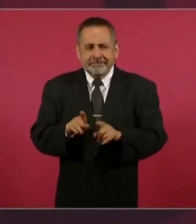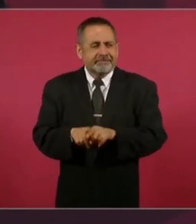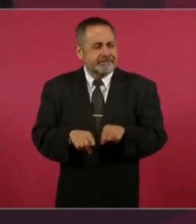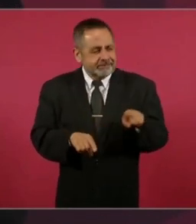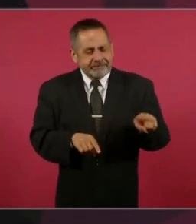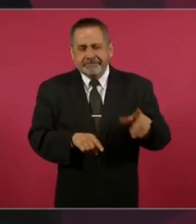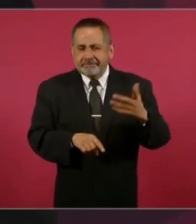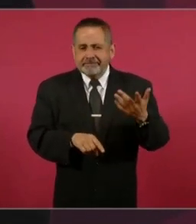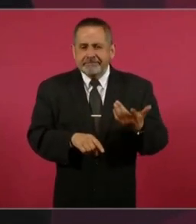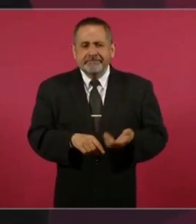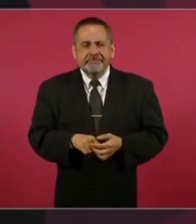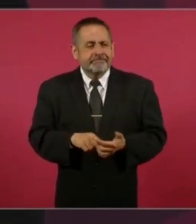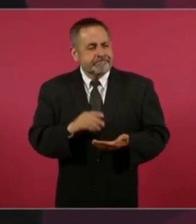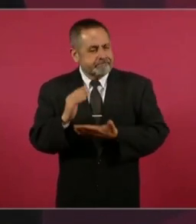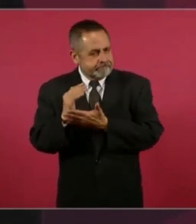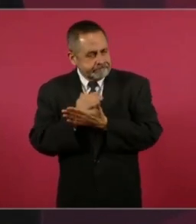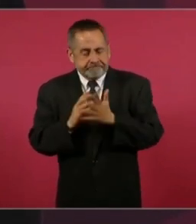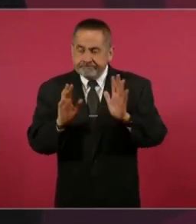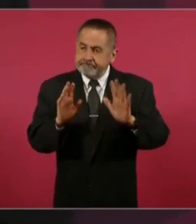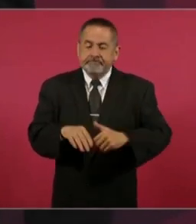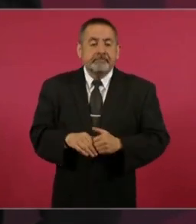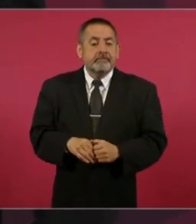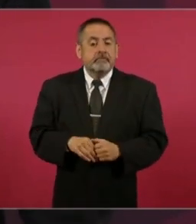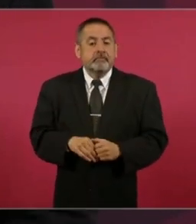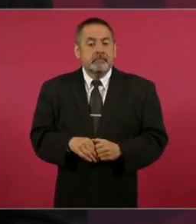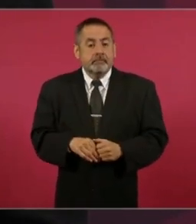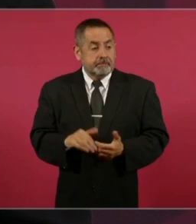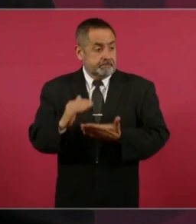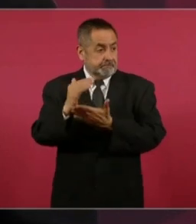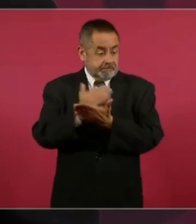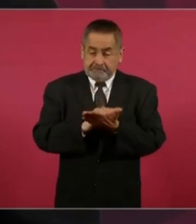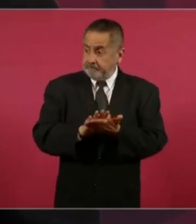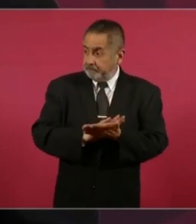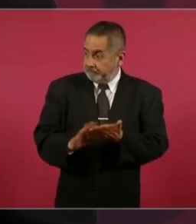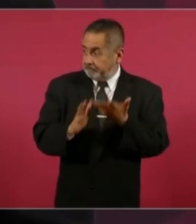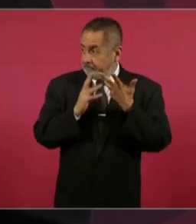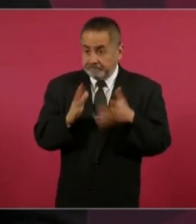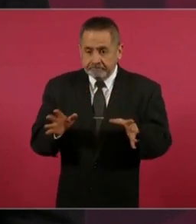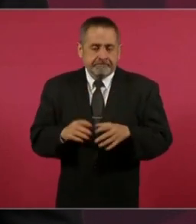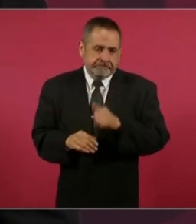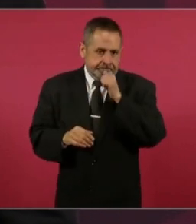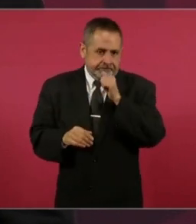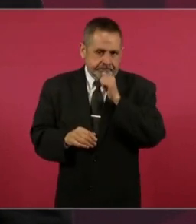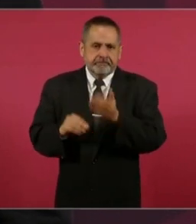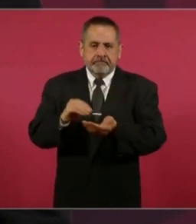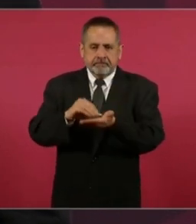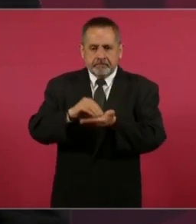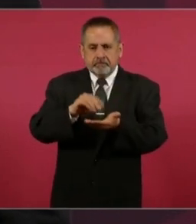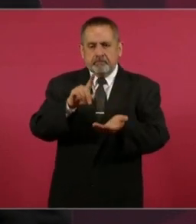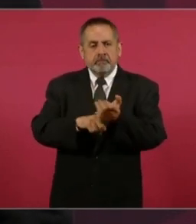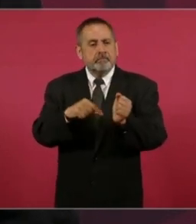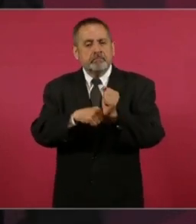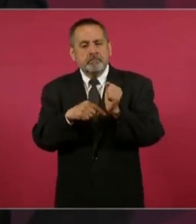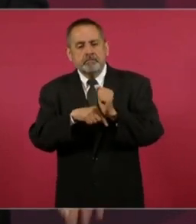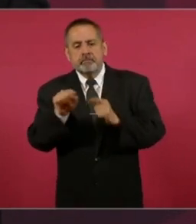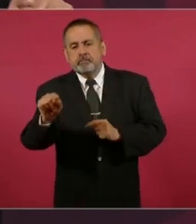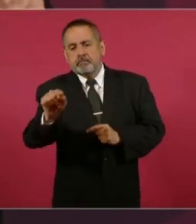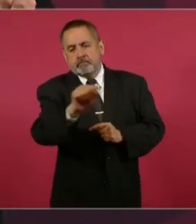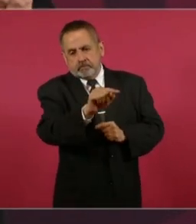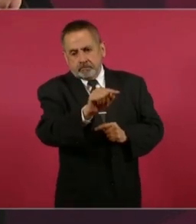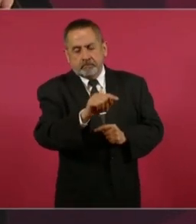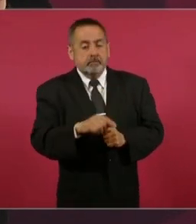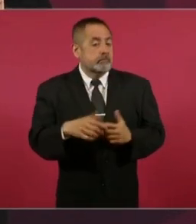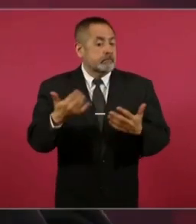ido bajando pero no ha desaparecido del todo y también en